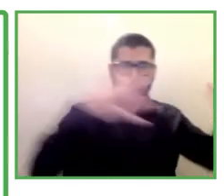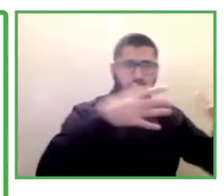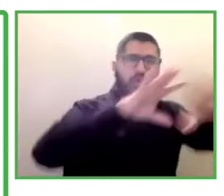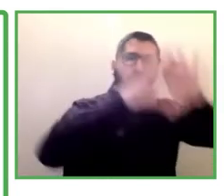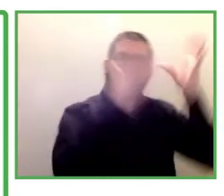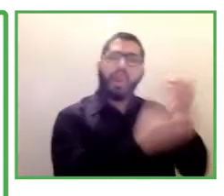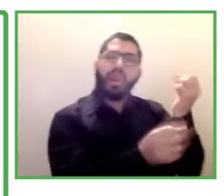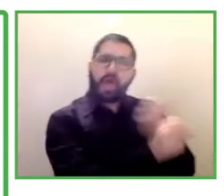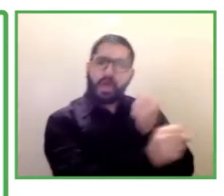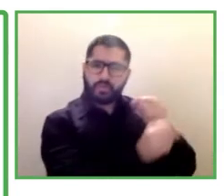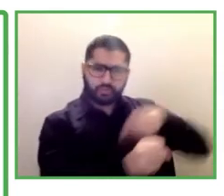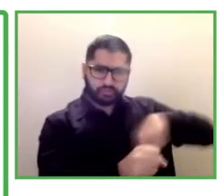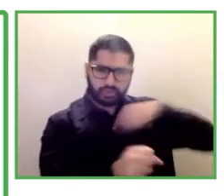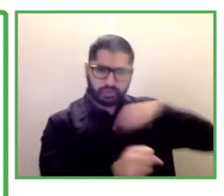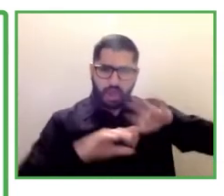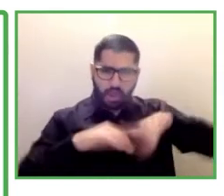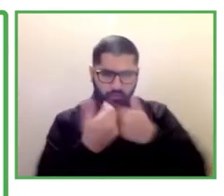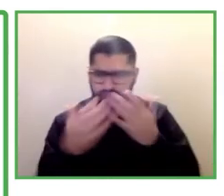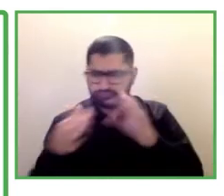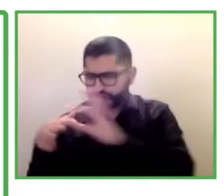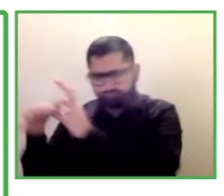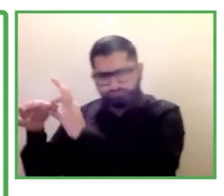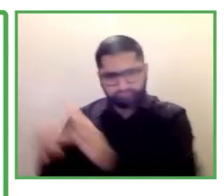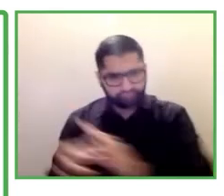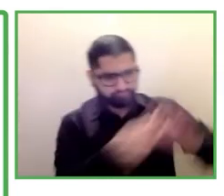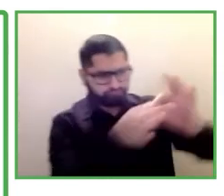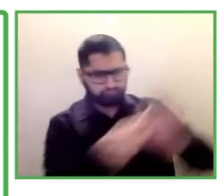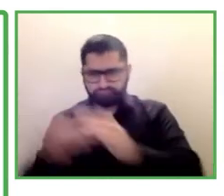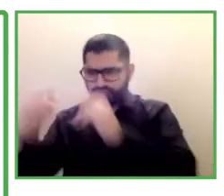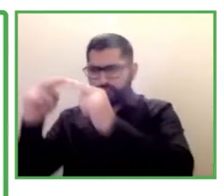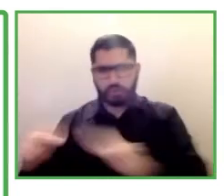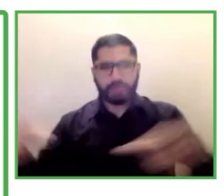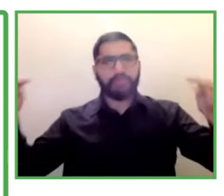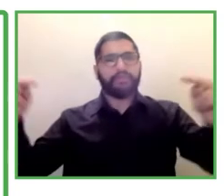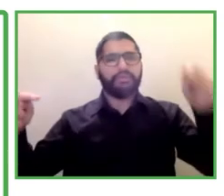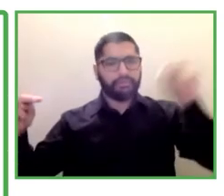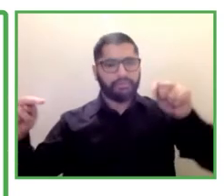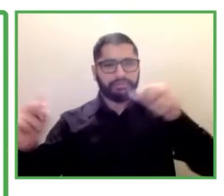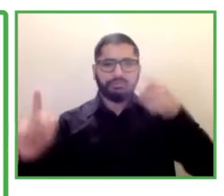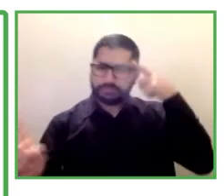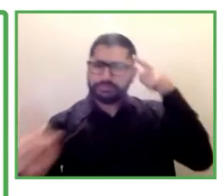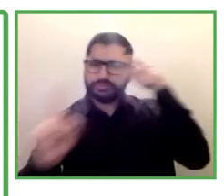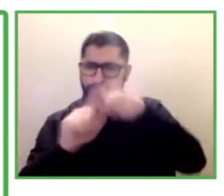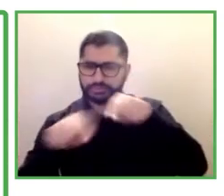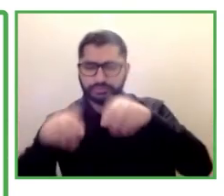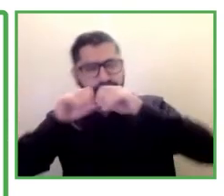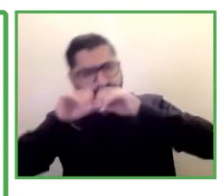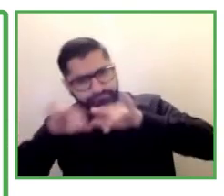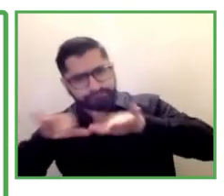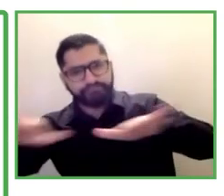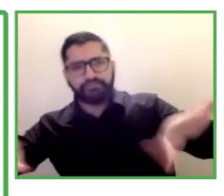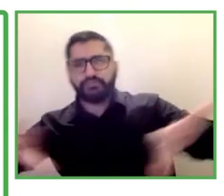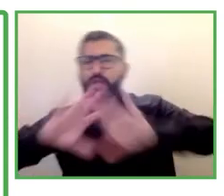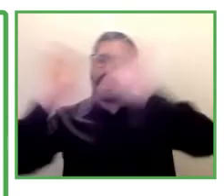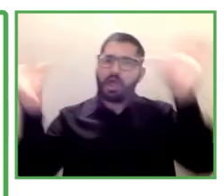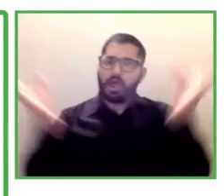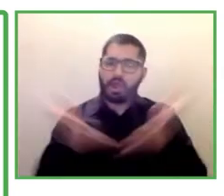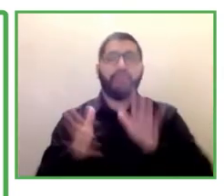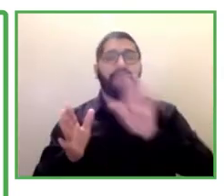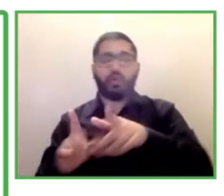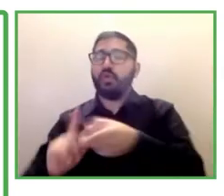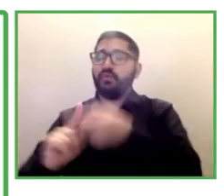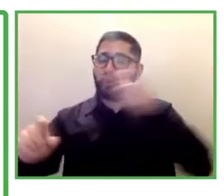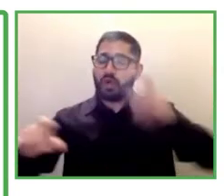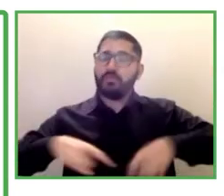vemos que se ha expandido por toda Australia en áreas metropolitanas y regionales, tanto en sectores